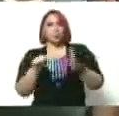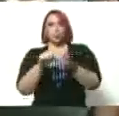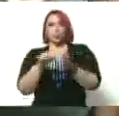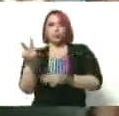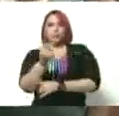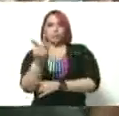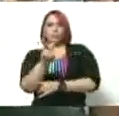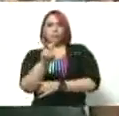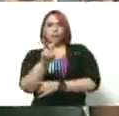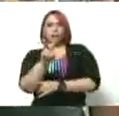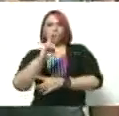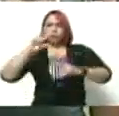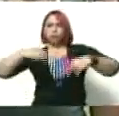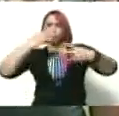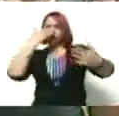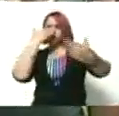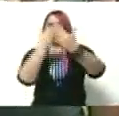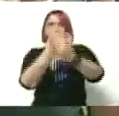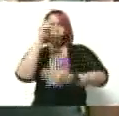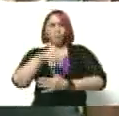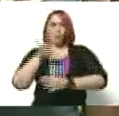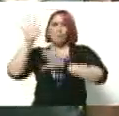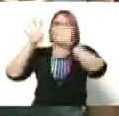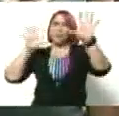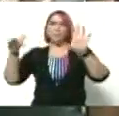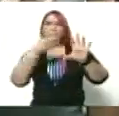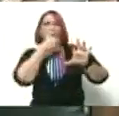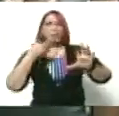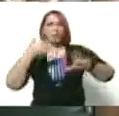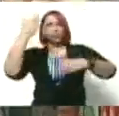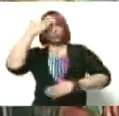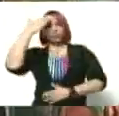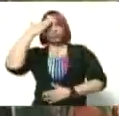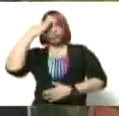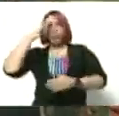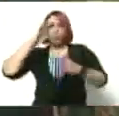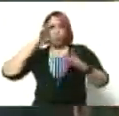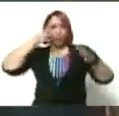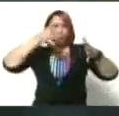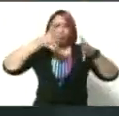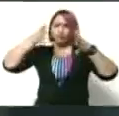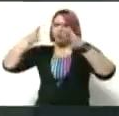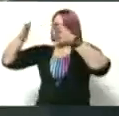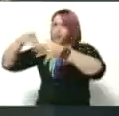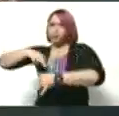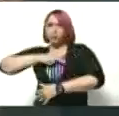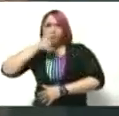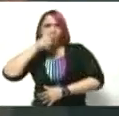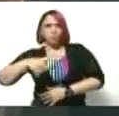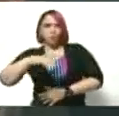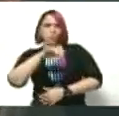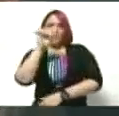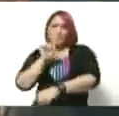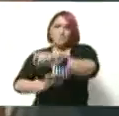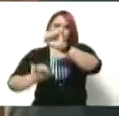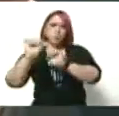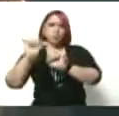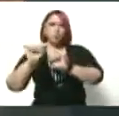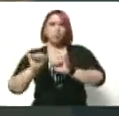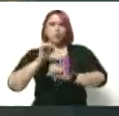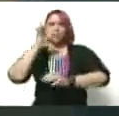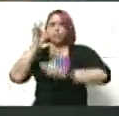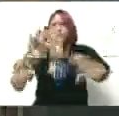ha estado a la vanguardia de los países han sabido orientar a nuestro pueblo para poder prevenir mayores contagios